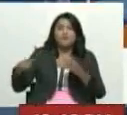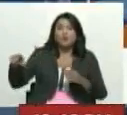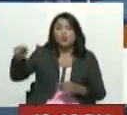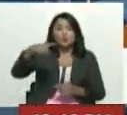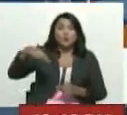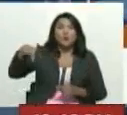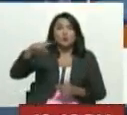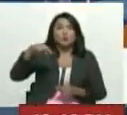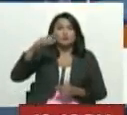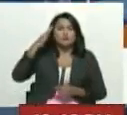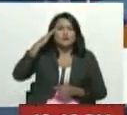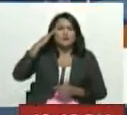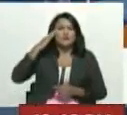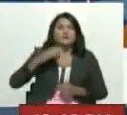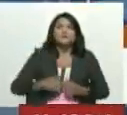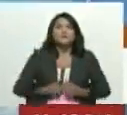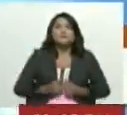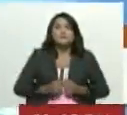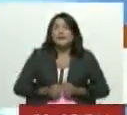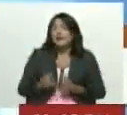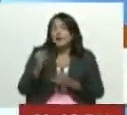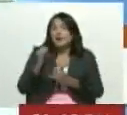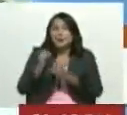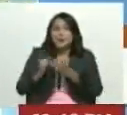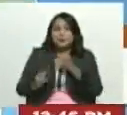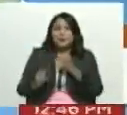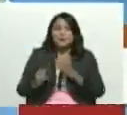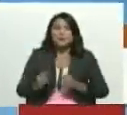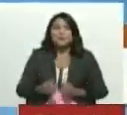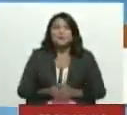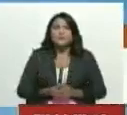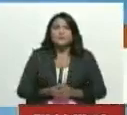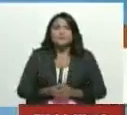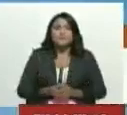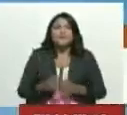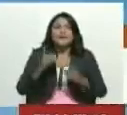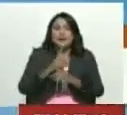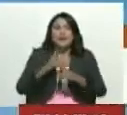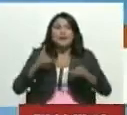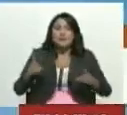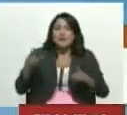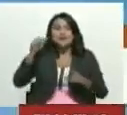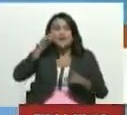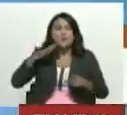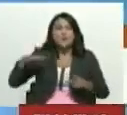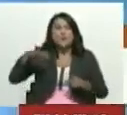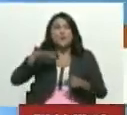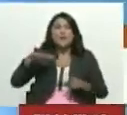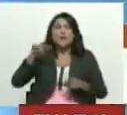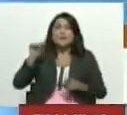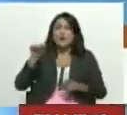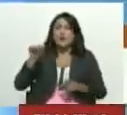testando Y por último la democracia popular es también